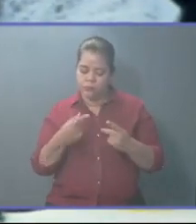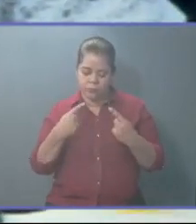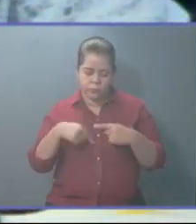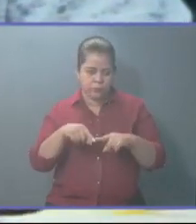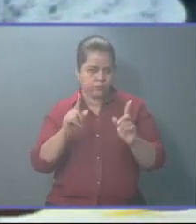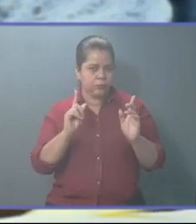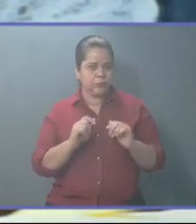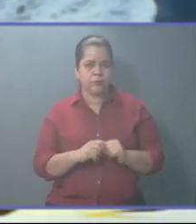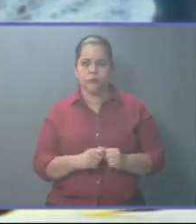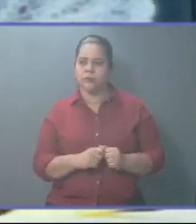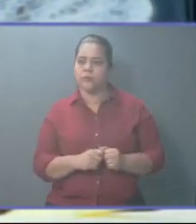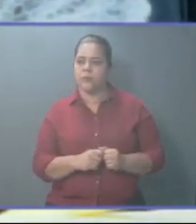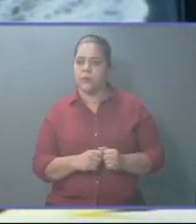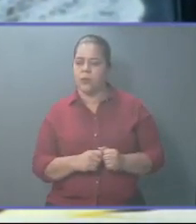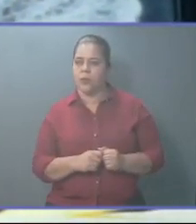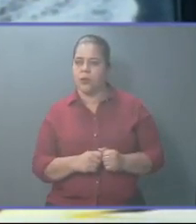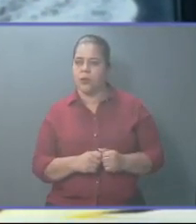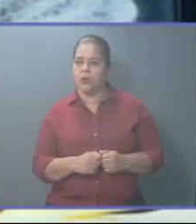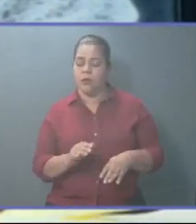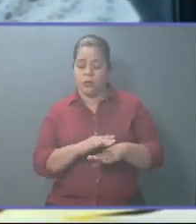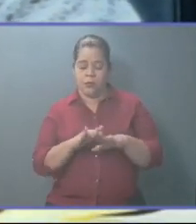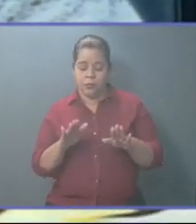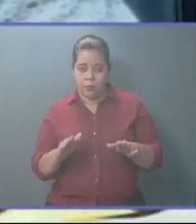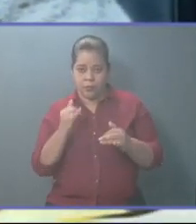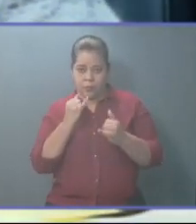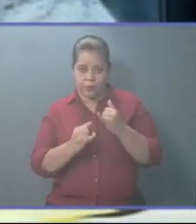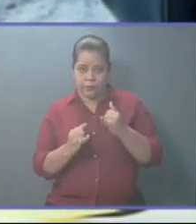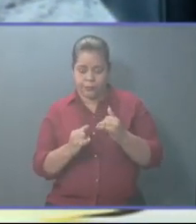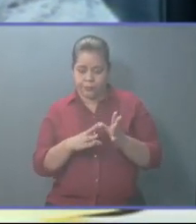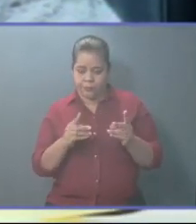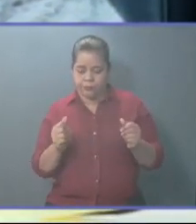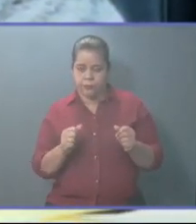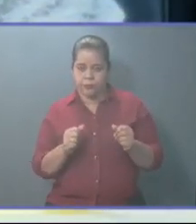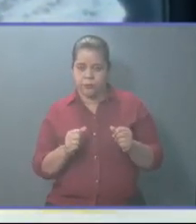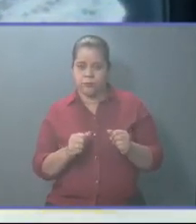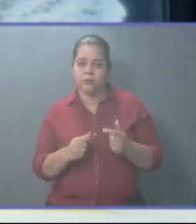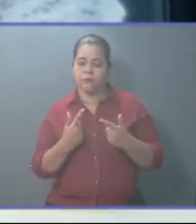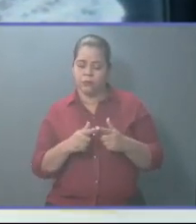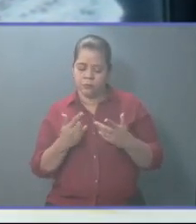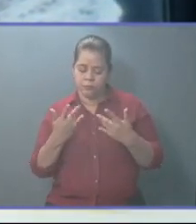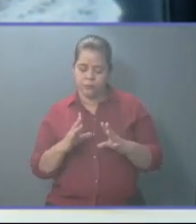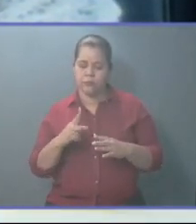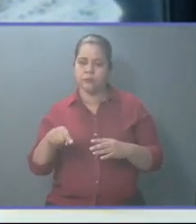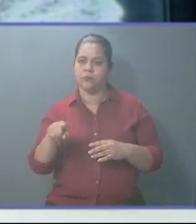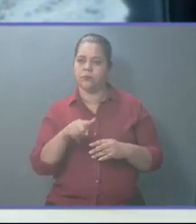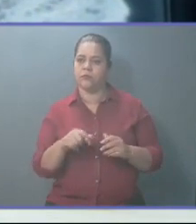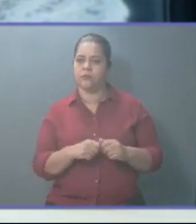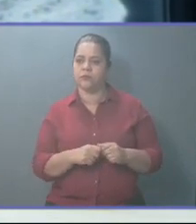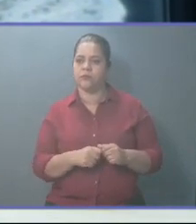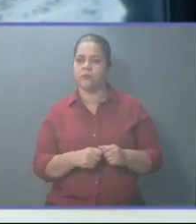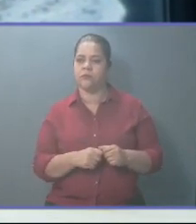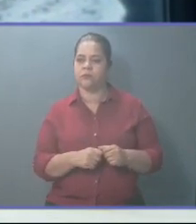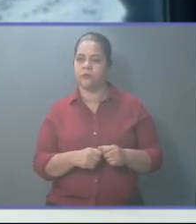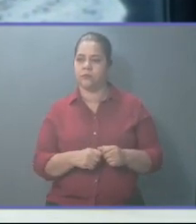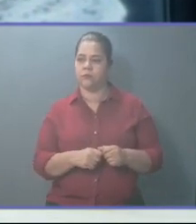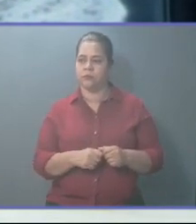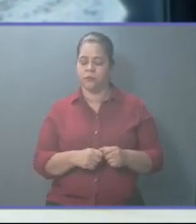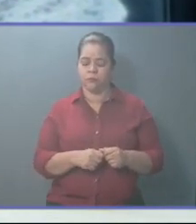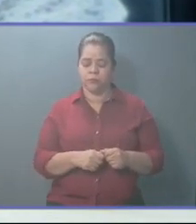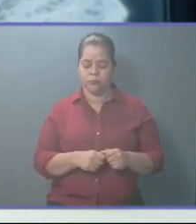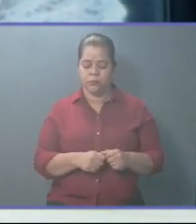miembros. Se terminó reformando esto y ahí es donde ustedes nacen